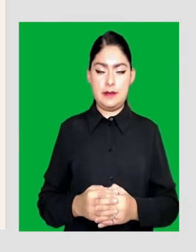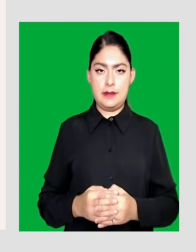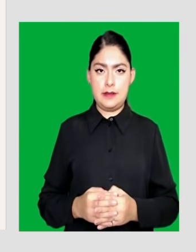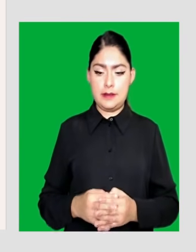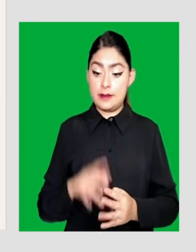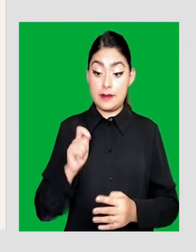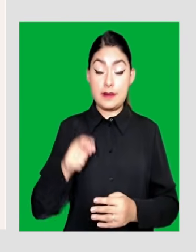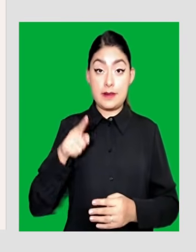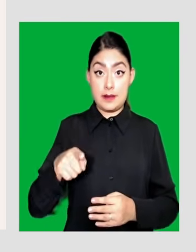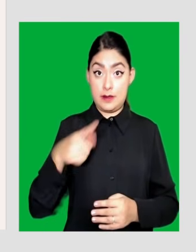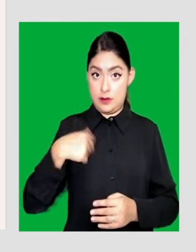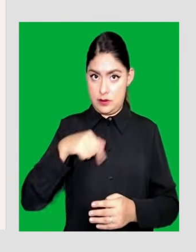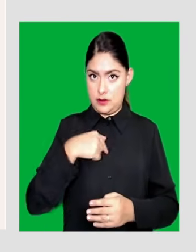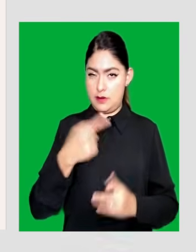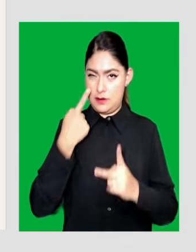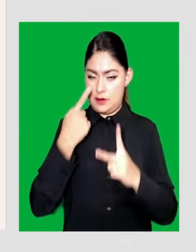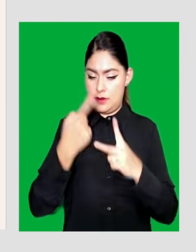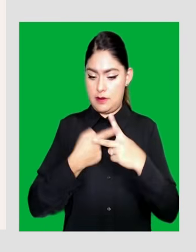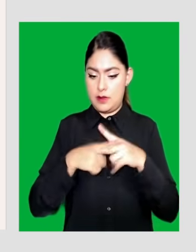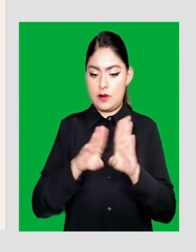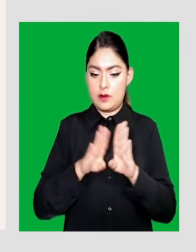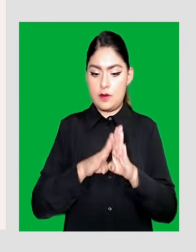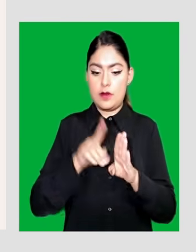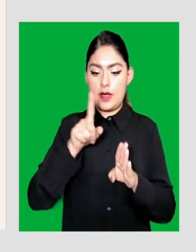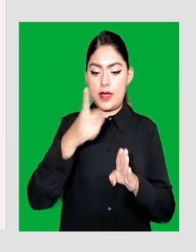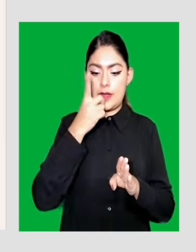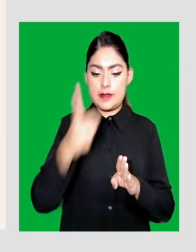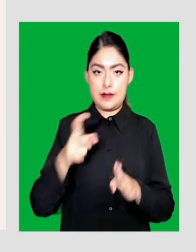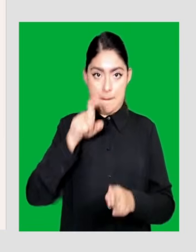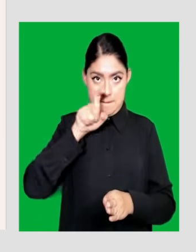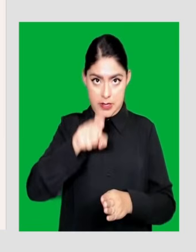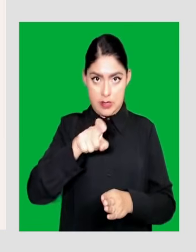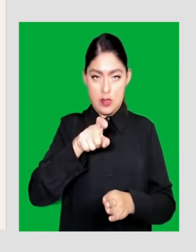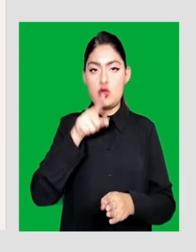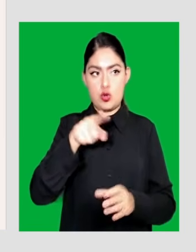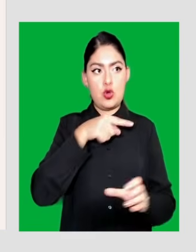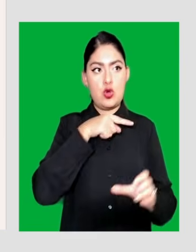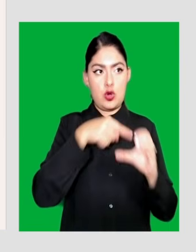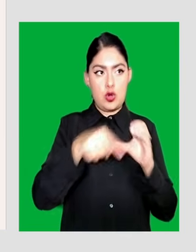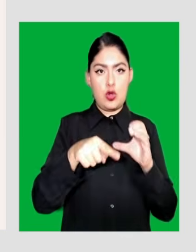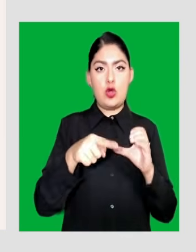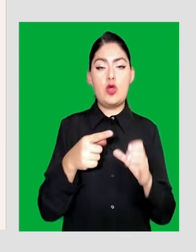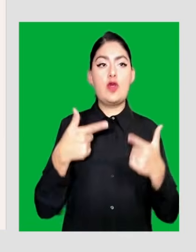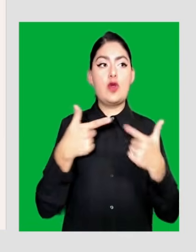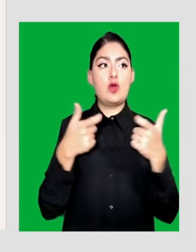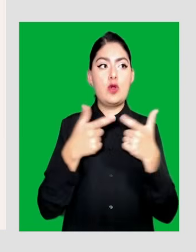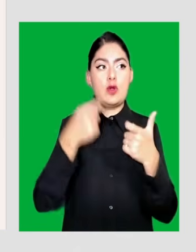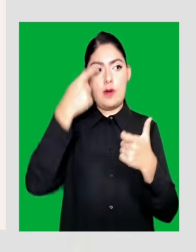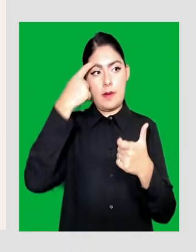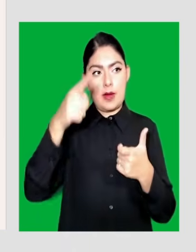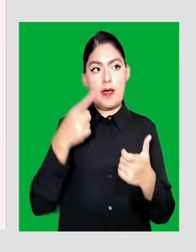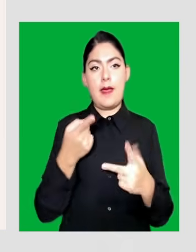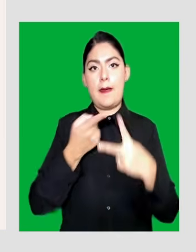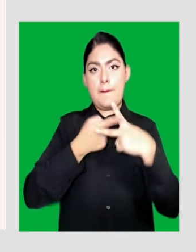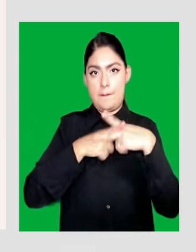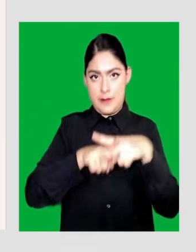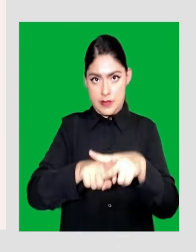Dentro de esta carpeta crearemos otra que se llamará My Maps para guardar lo que hagamos en este ejercicio.